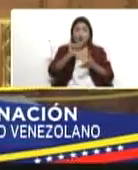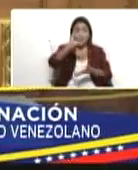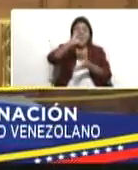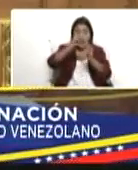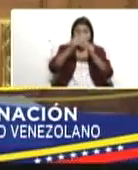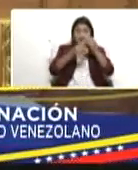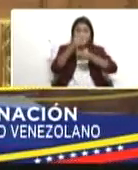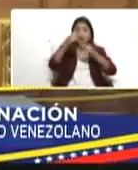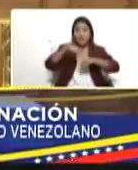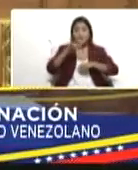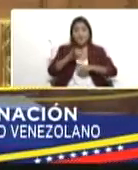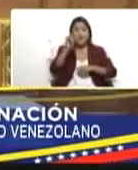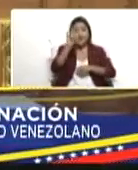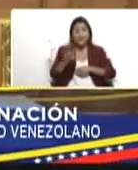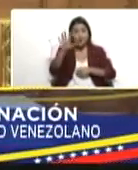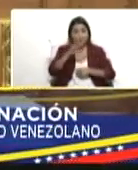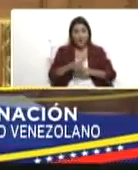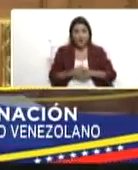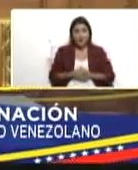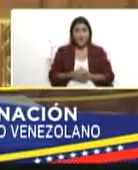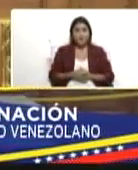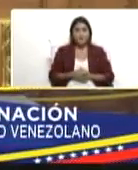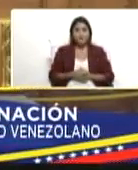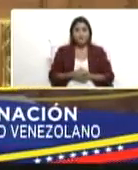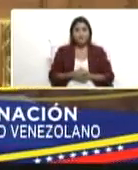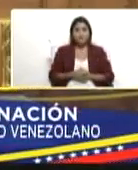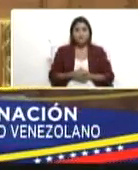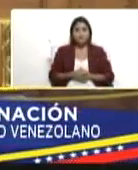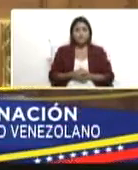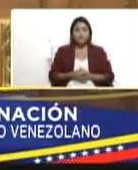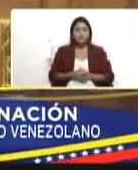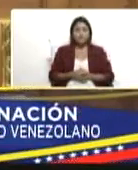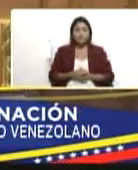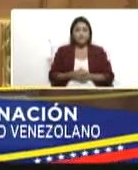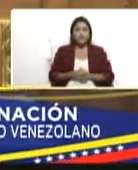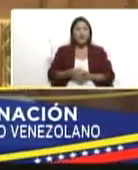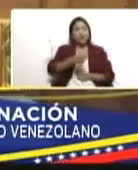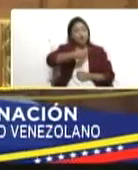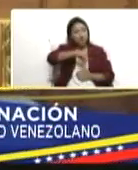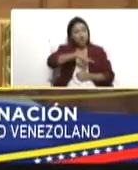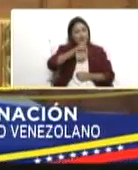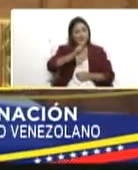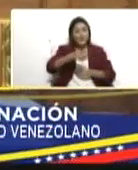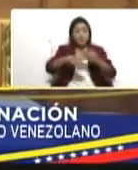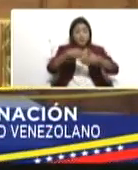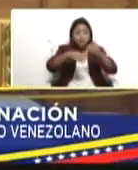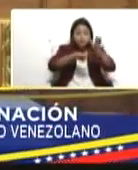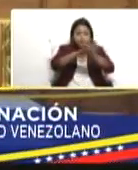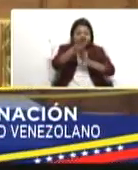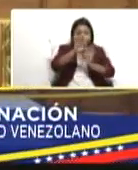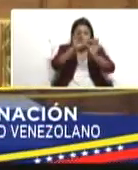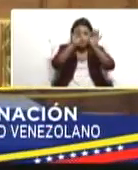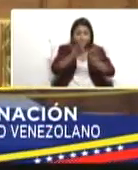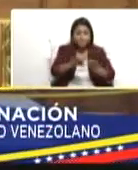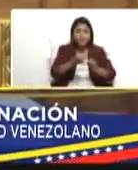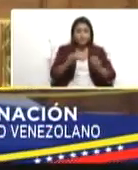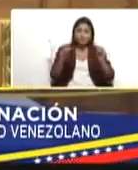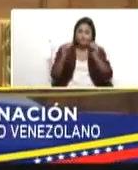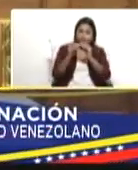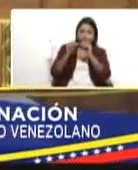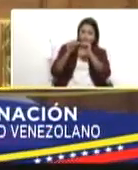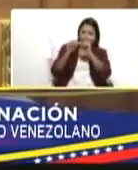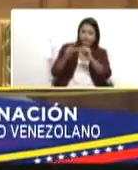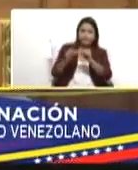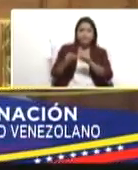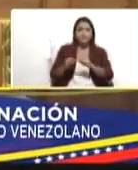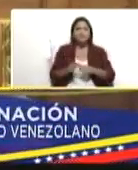produjeron en Venezuela nosotros tenemos que no solamente avanzar en lo cuantitativo le alt tería y el